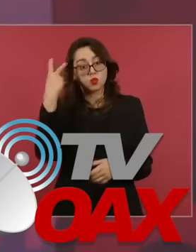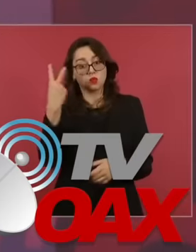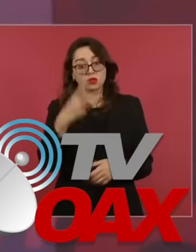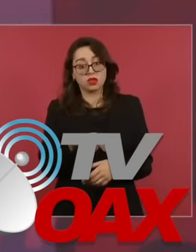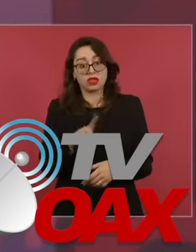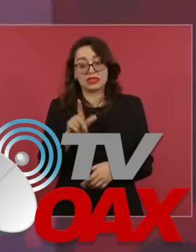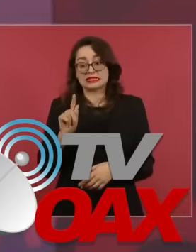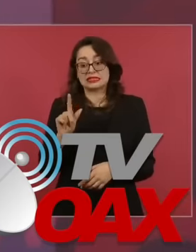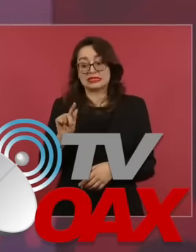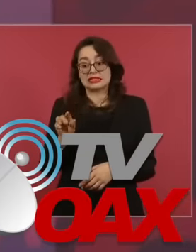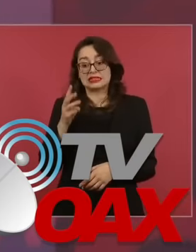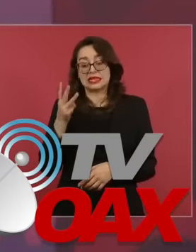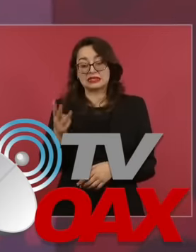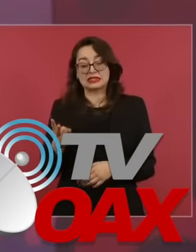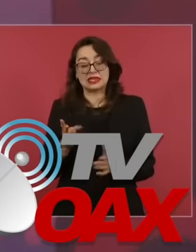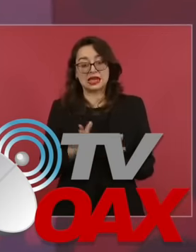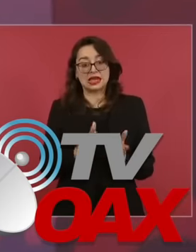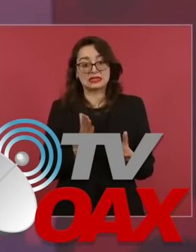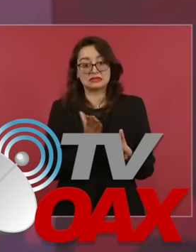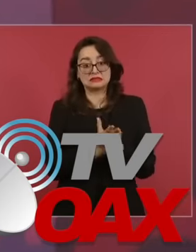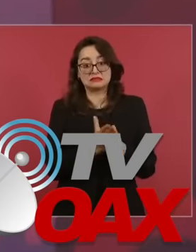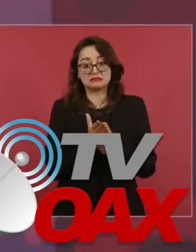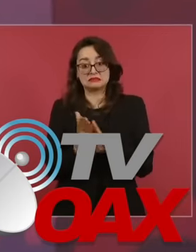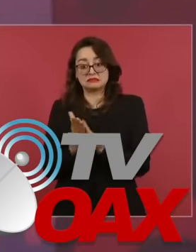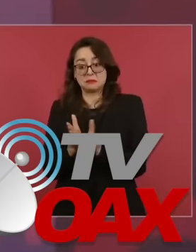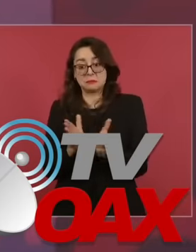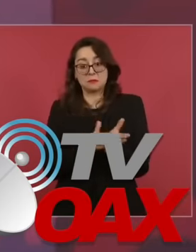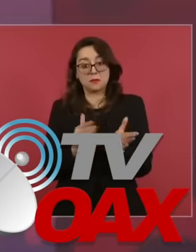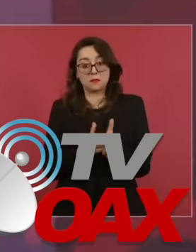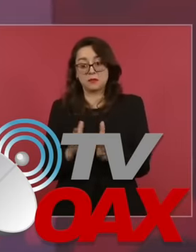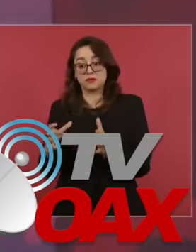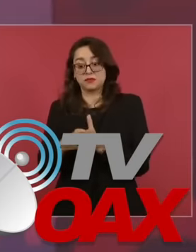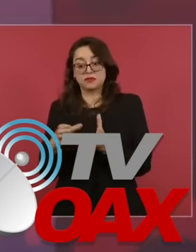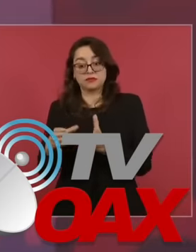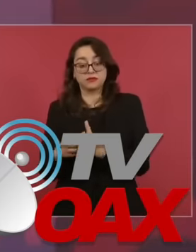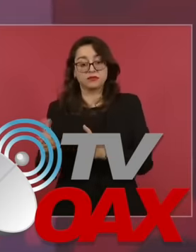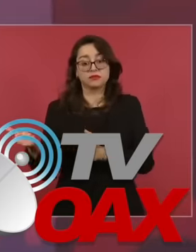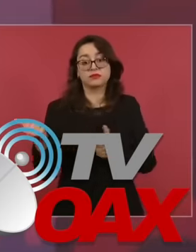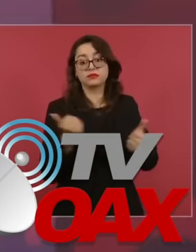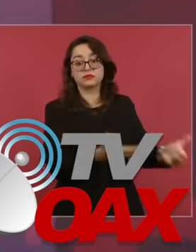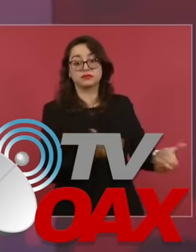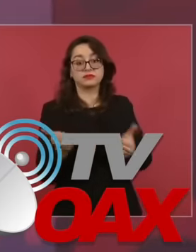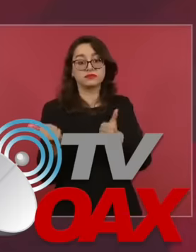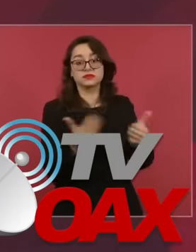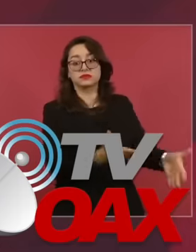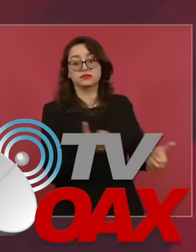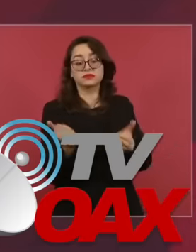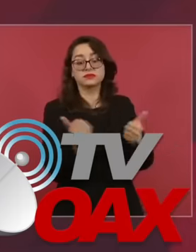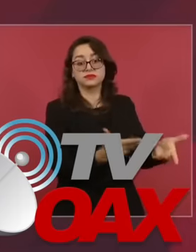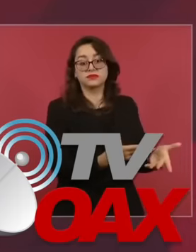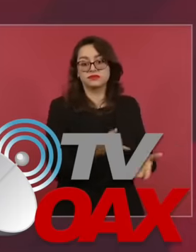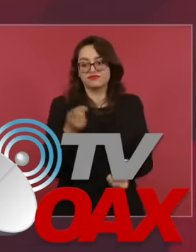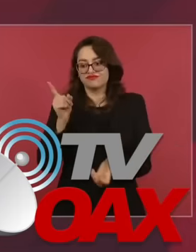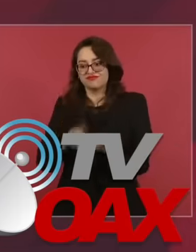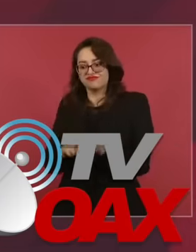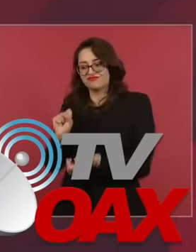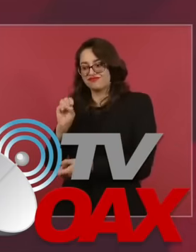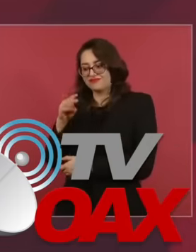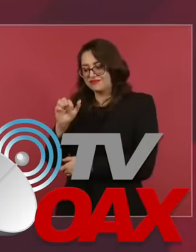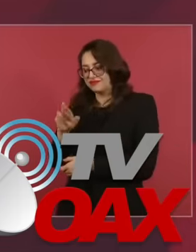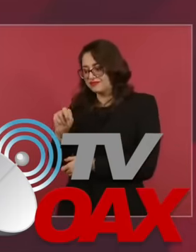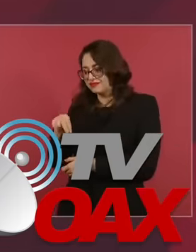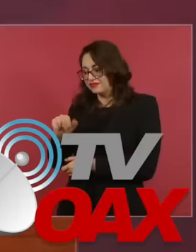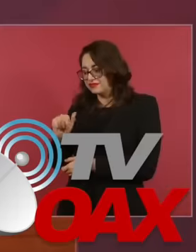expediente. Semarnat se queda al parecer con 20 cajas y libro blanco, pero ni siquiera podemos tener